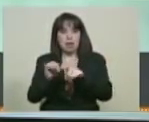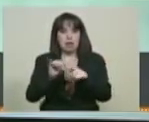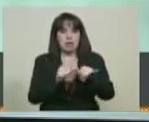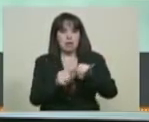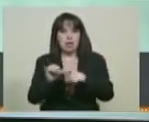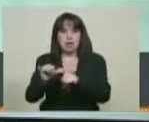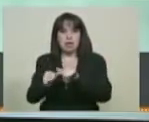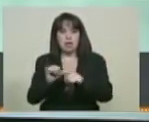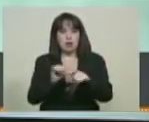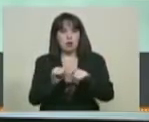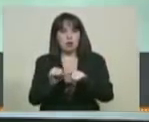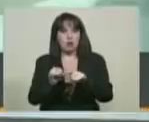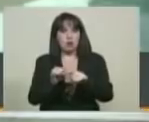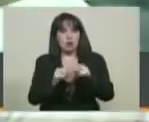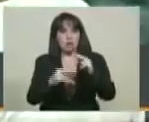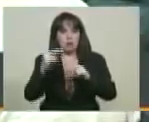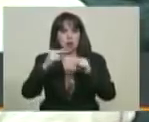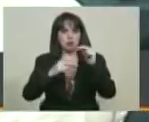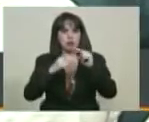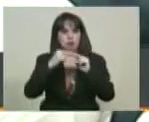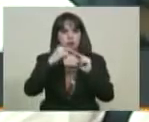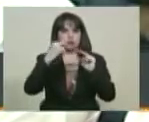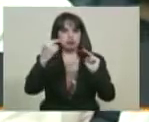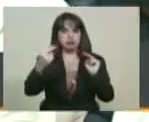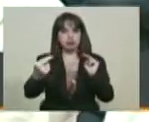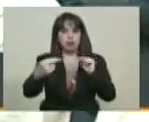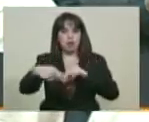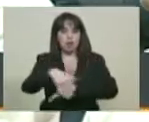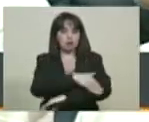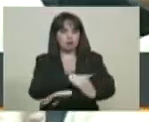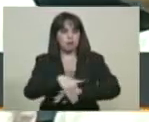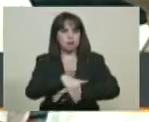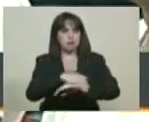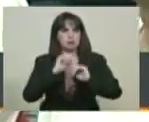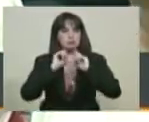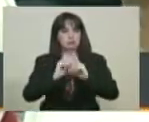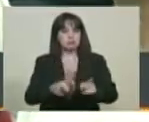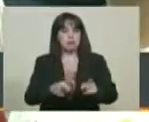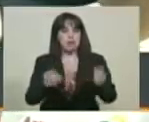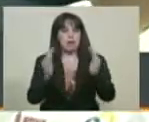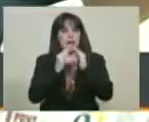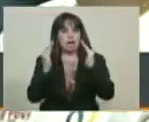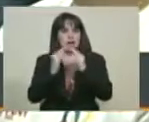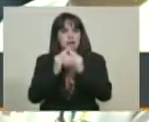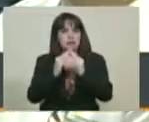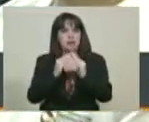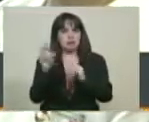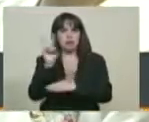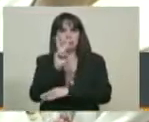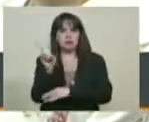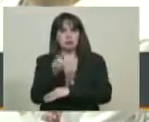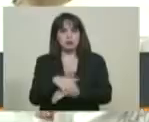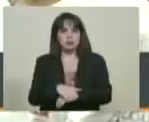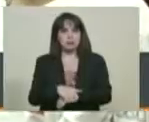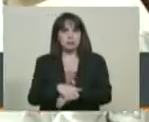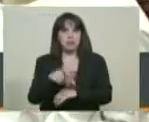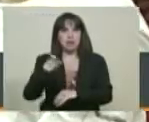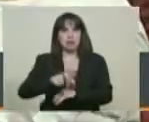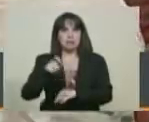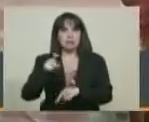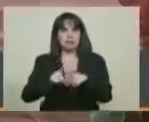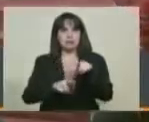para construir los puentes, las autopistas, las viviendas para Venezuela. Necesitamos